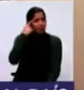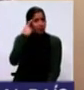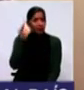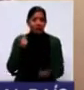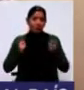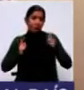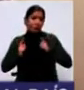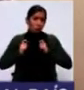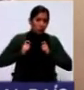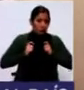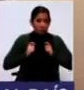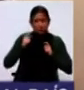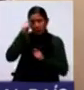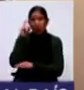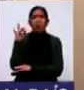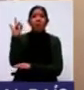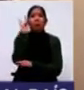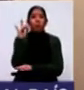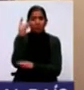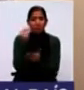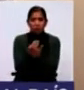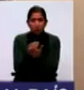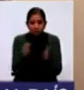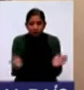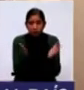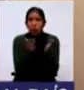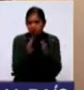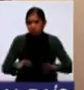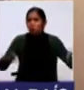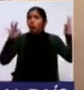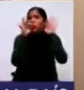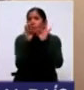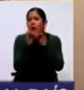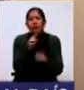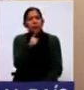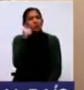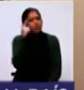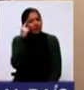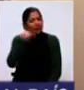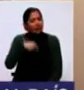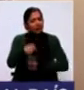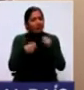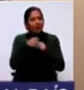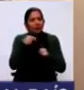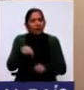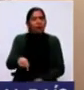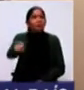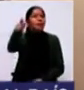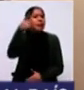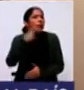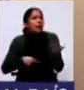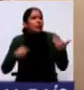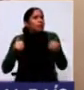económica en nuestro país. Coméntenos un poco cuáles van a ser las medidas que se van a asumir en esta gestión 2022, qué proyecciones tenemos